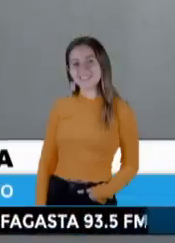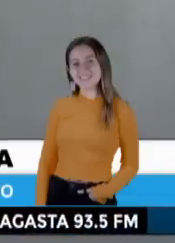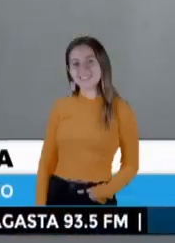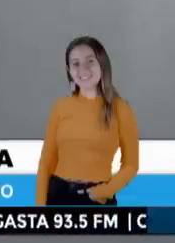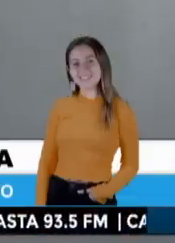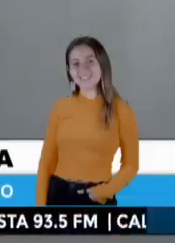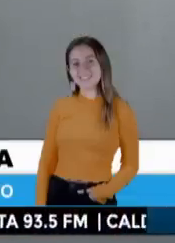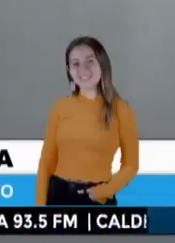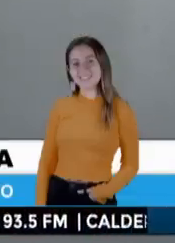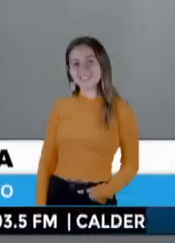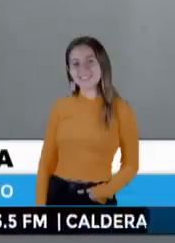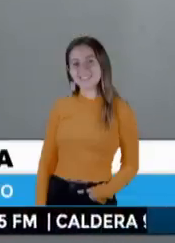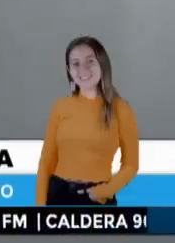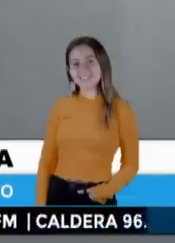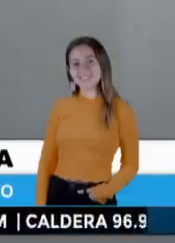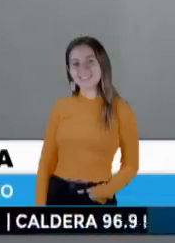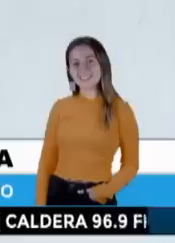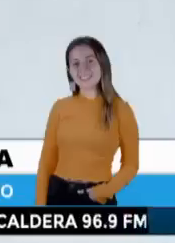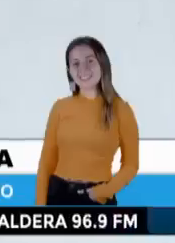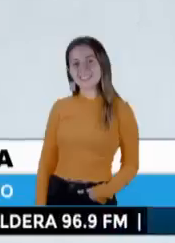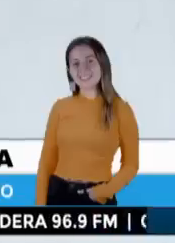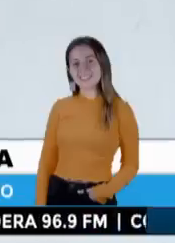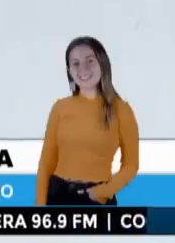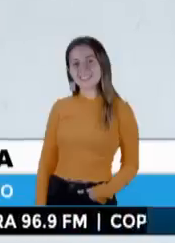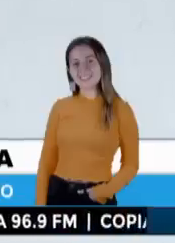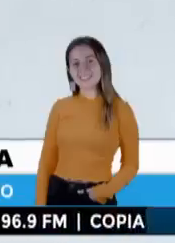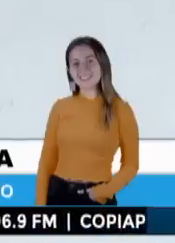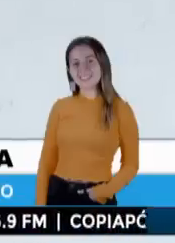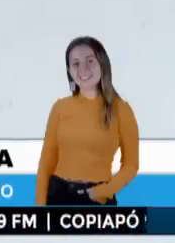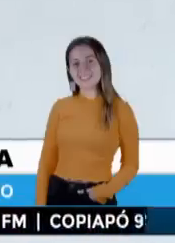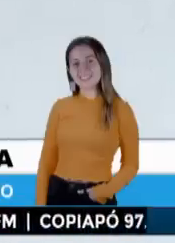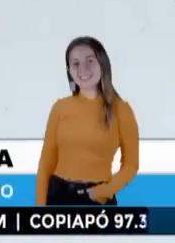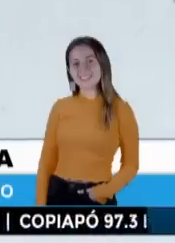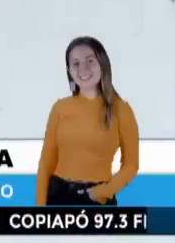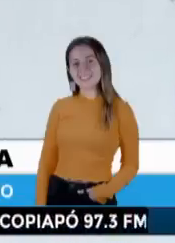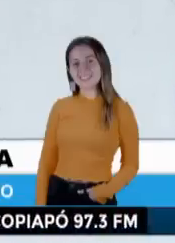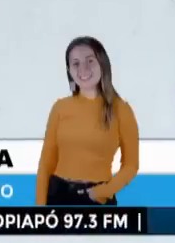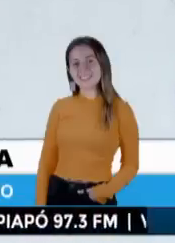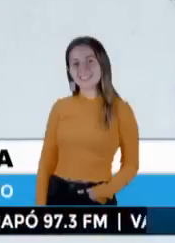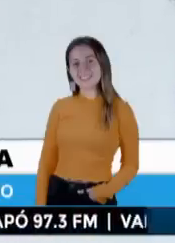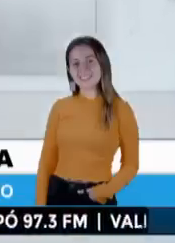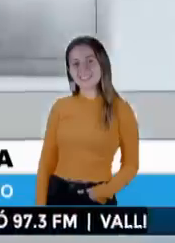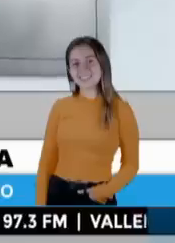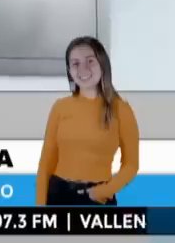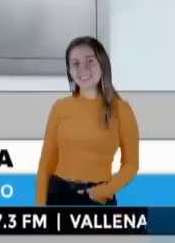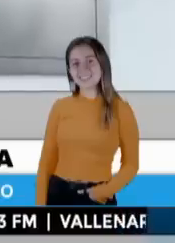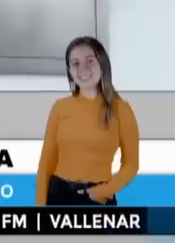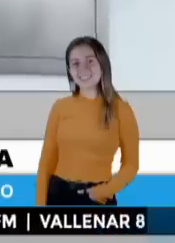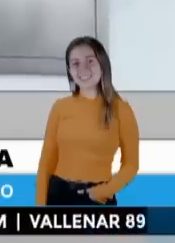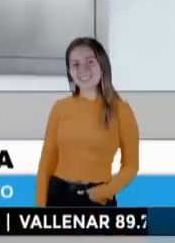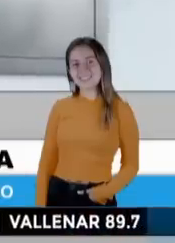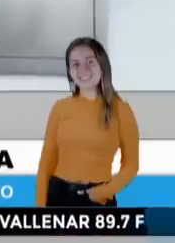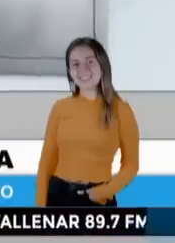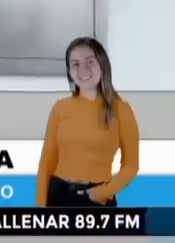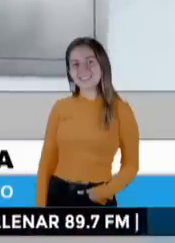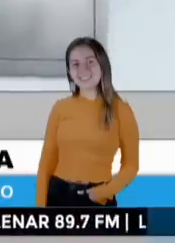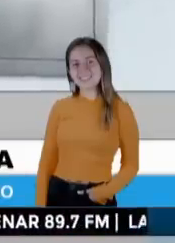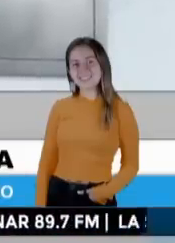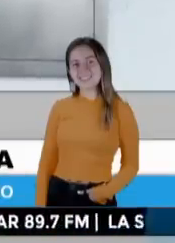estuvieran de acuerdo con la posición que defina hoy la Junta Nacional. Sí, pero hay otra, y por último, para terminar, hay algunos que